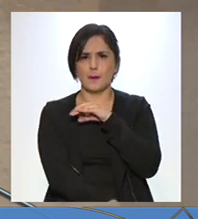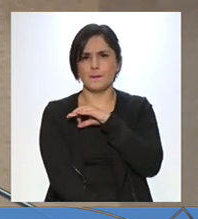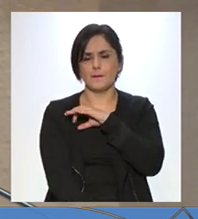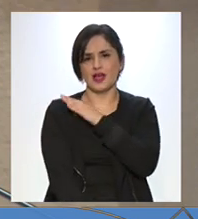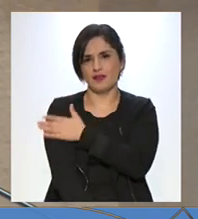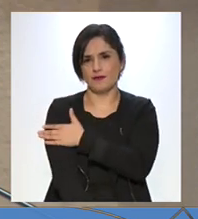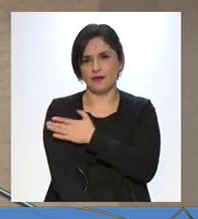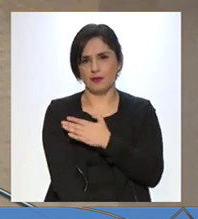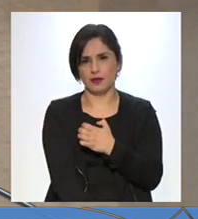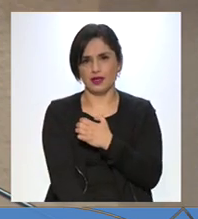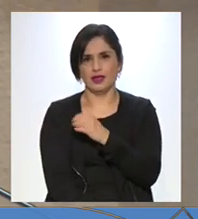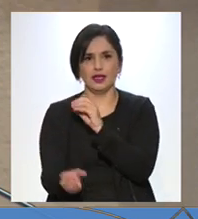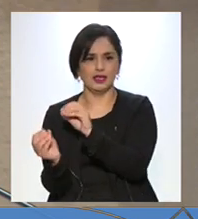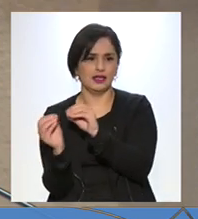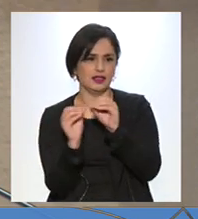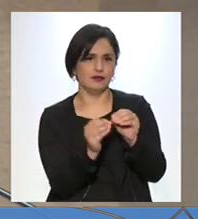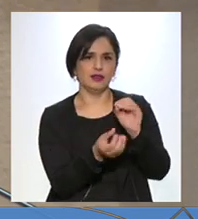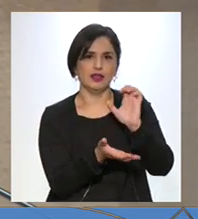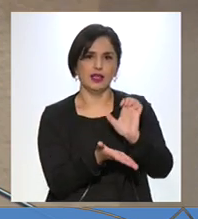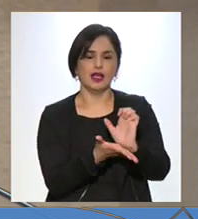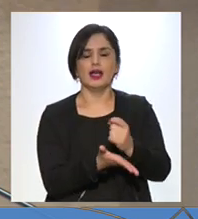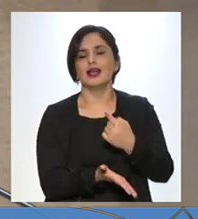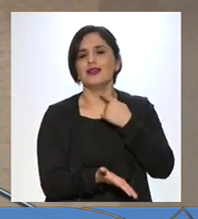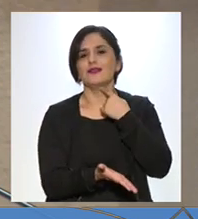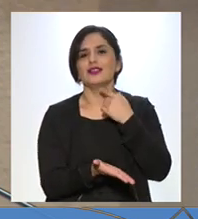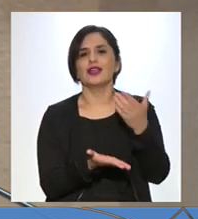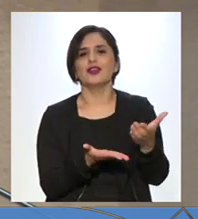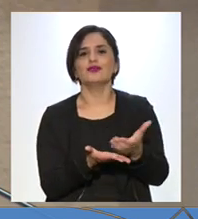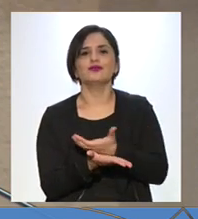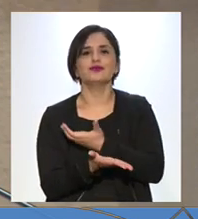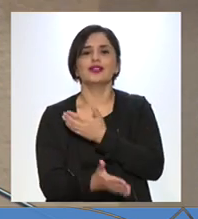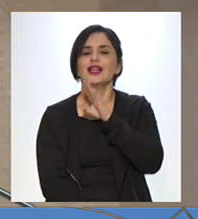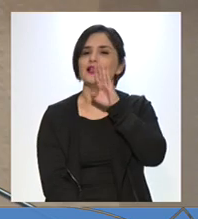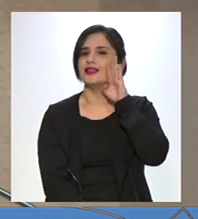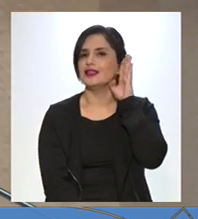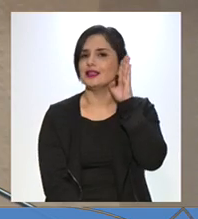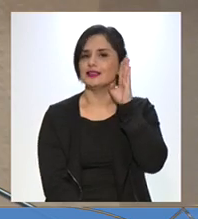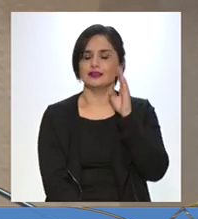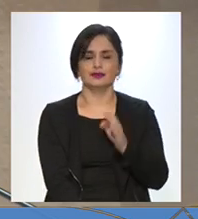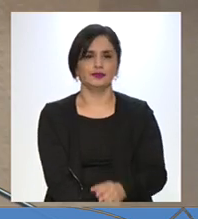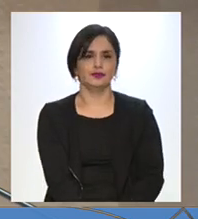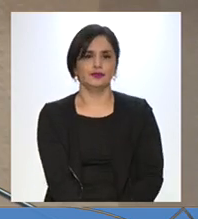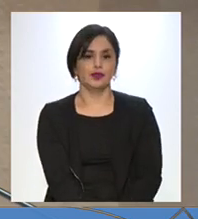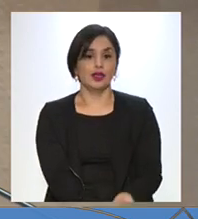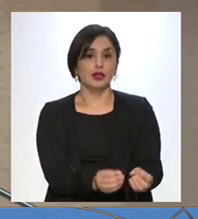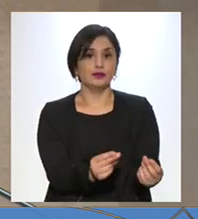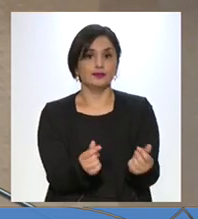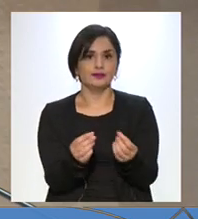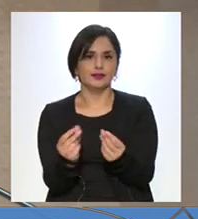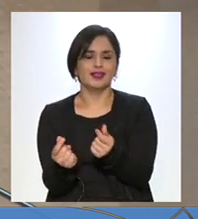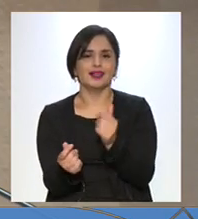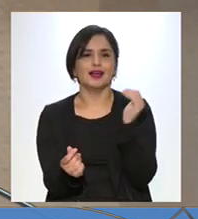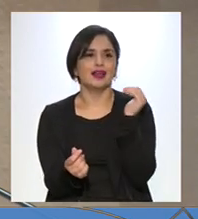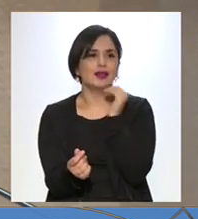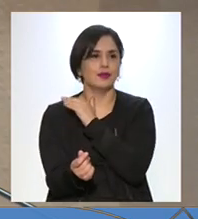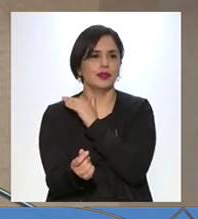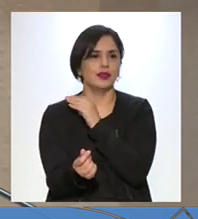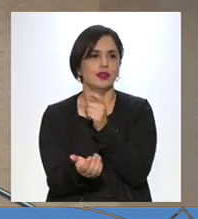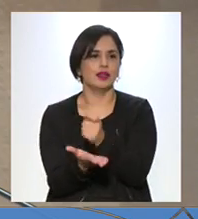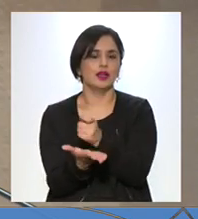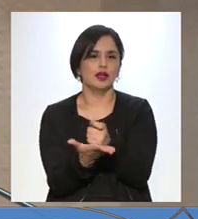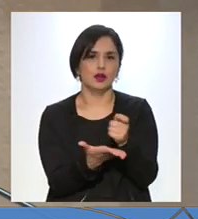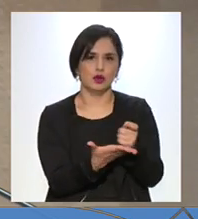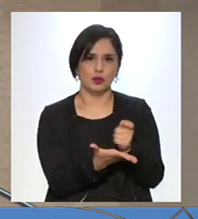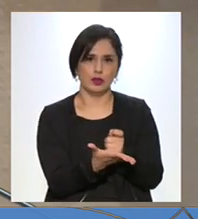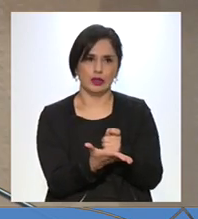aumentado significativamente la liquidez. A pesar del fuerte dinamismo que ha mostrado el consumo, incluido una sorpresa importante